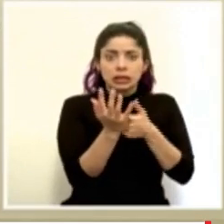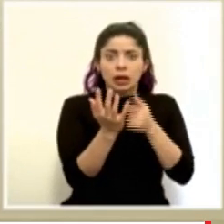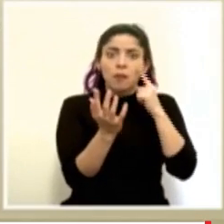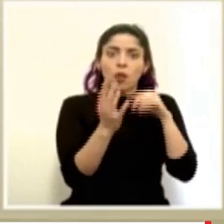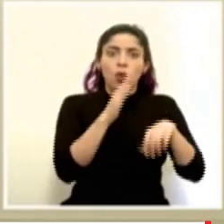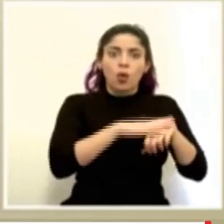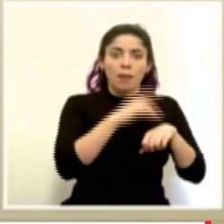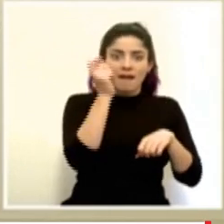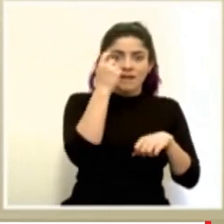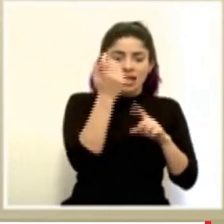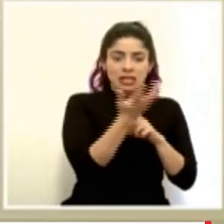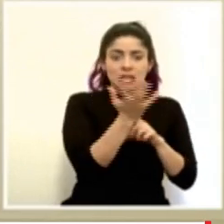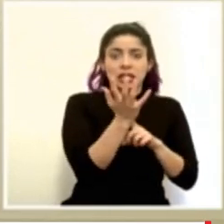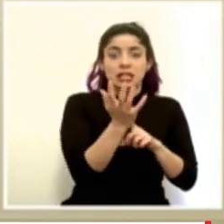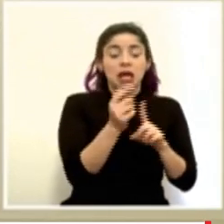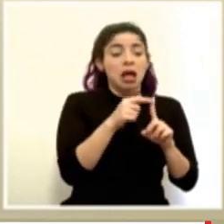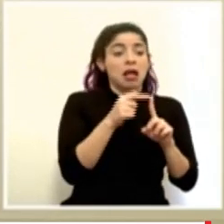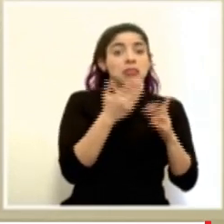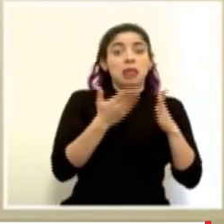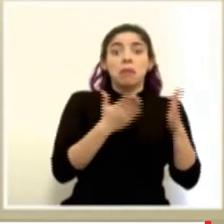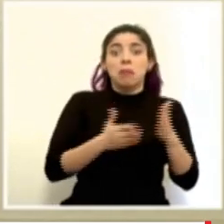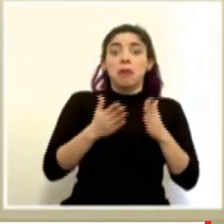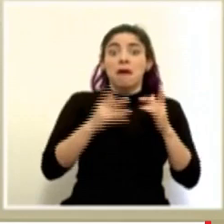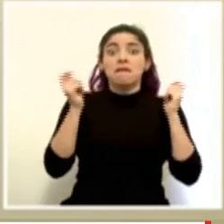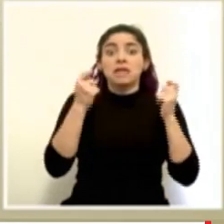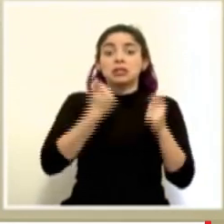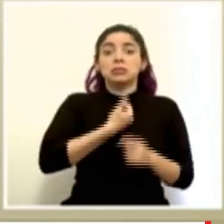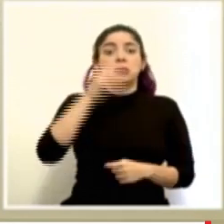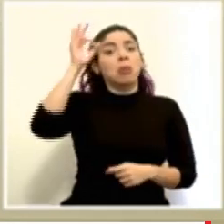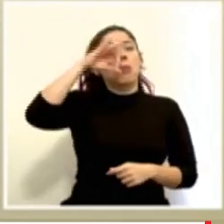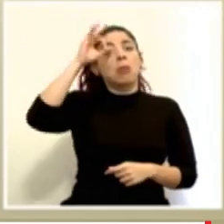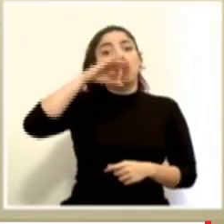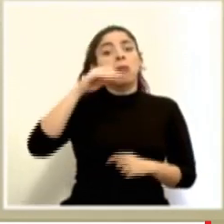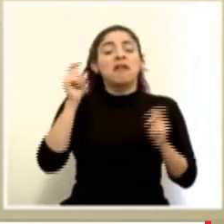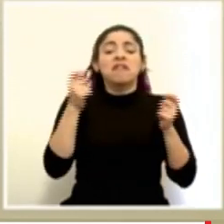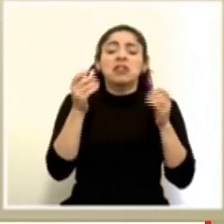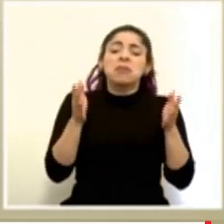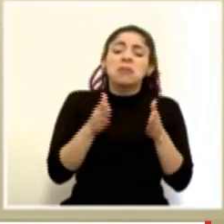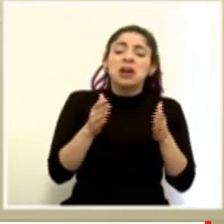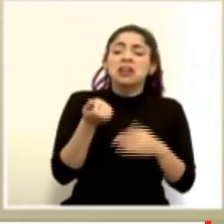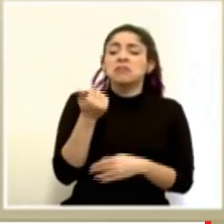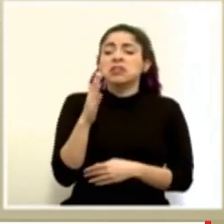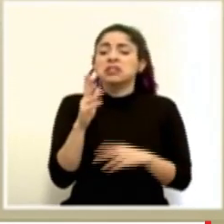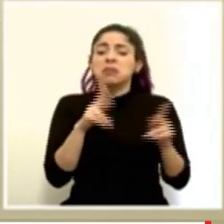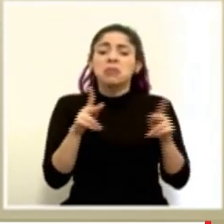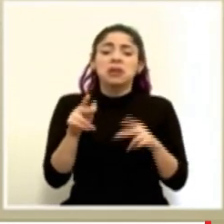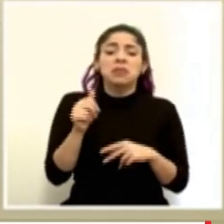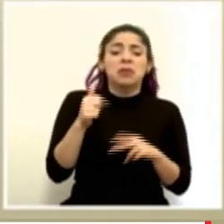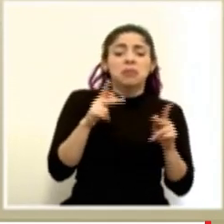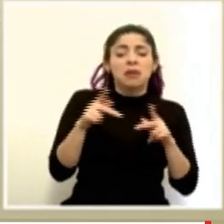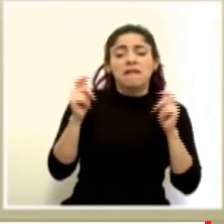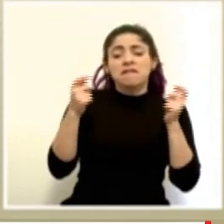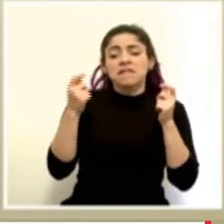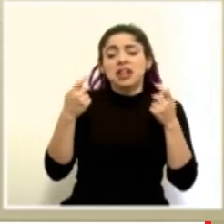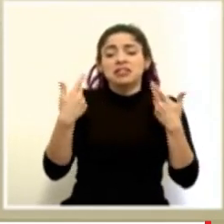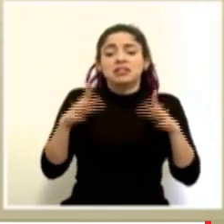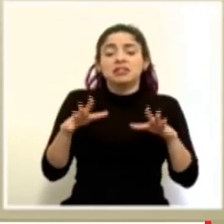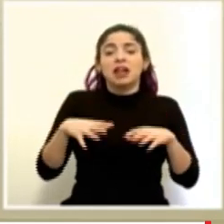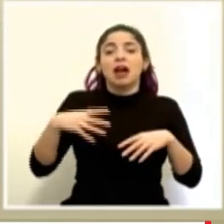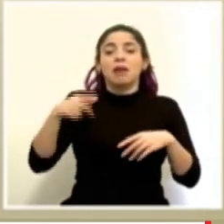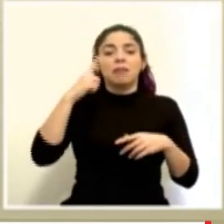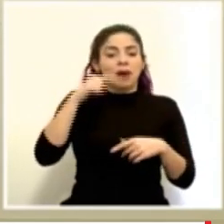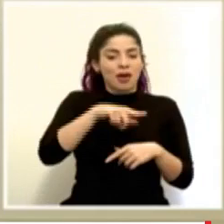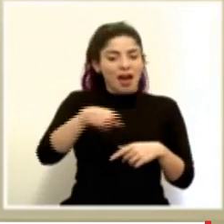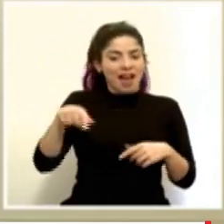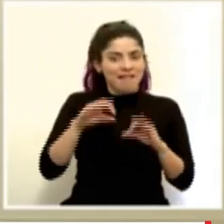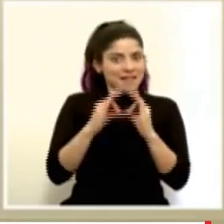de esa fiesta, que tal vez el que organizó la fiesta tal vez no lo vio. Fue una fiesta pequeñita de unas 15 personas, 10 personas, pero que al final rompieron burbujas